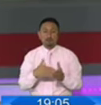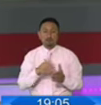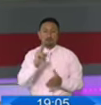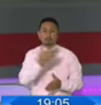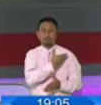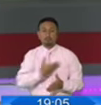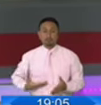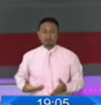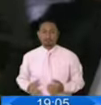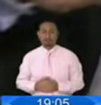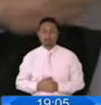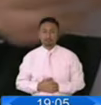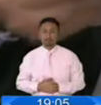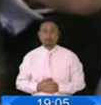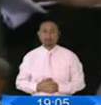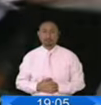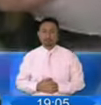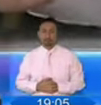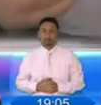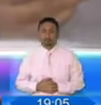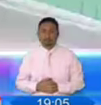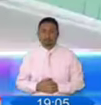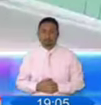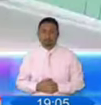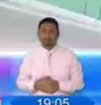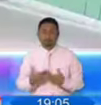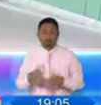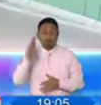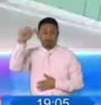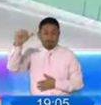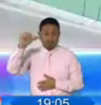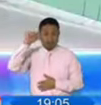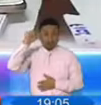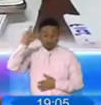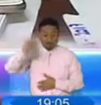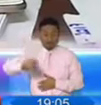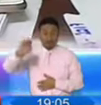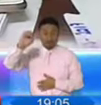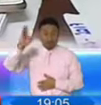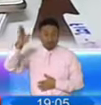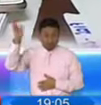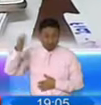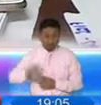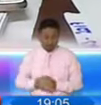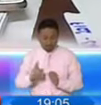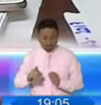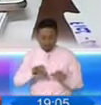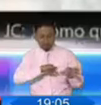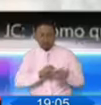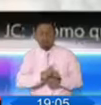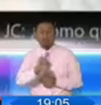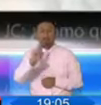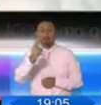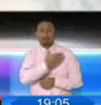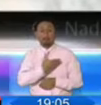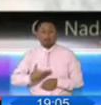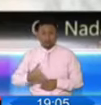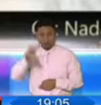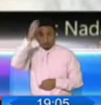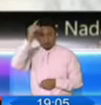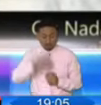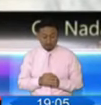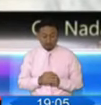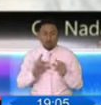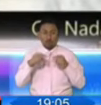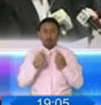Glass. Tras la publicación de los audios de los delatores de Odebrecht, en los que se menciona al vicepresidente Jorge Glass, el bloque